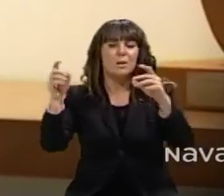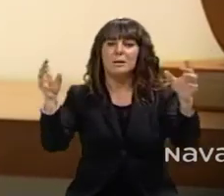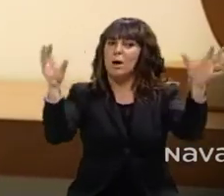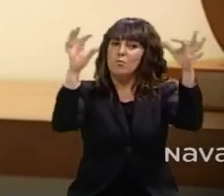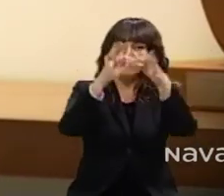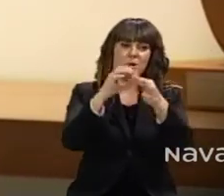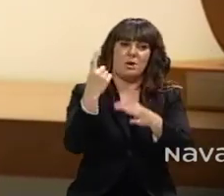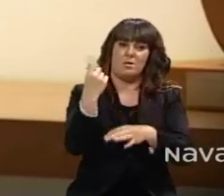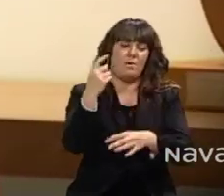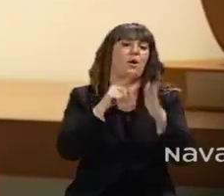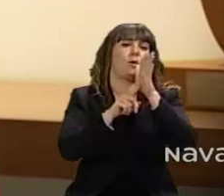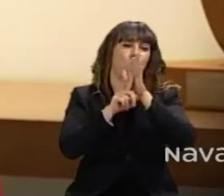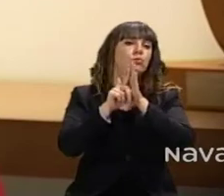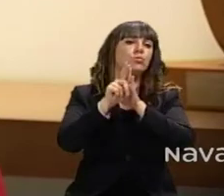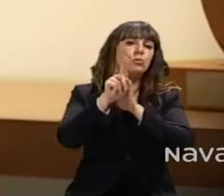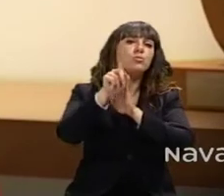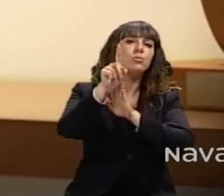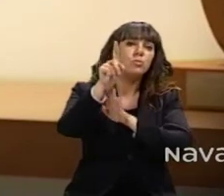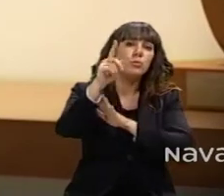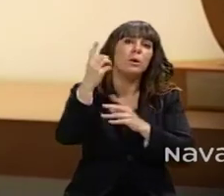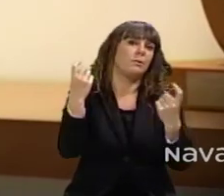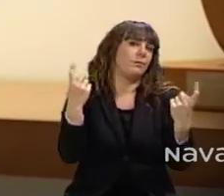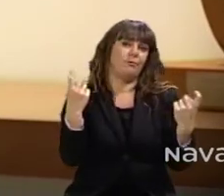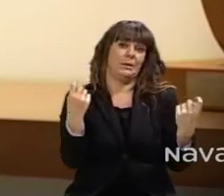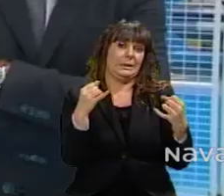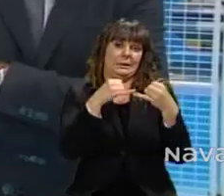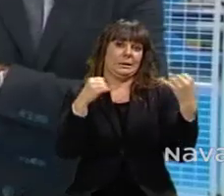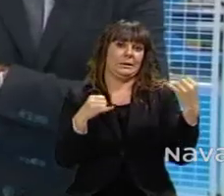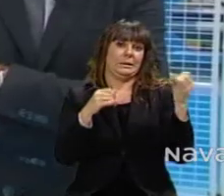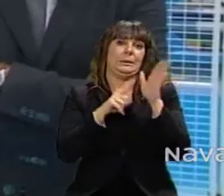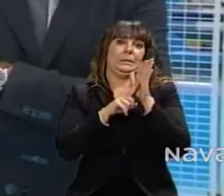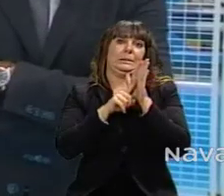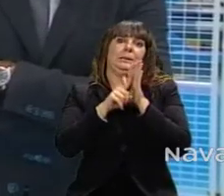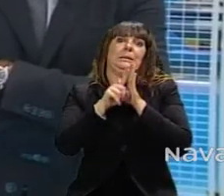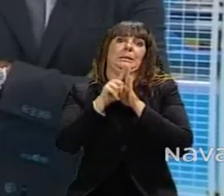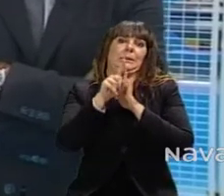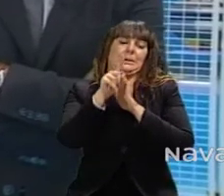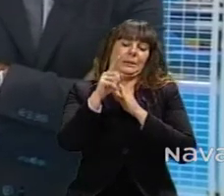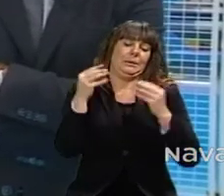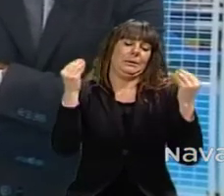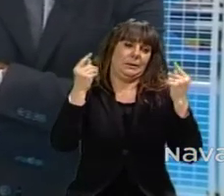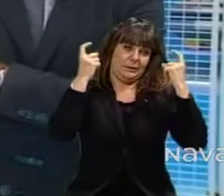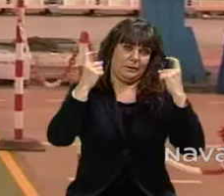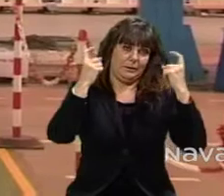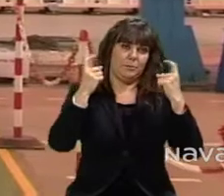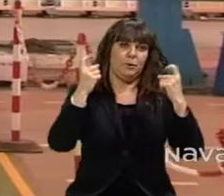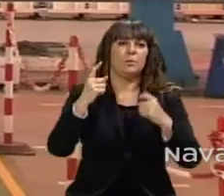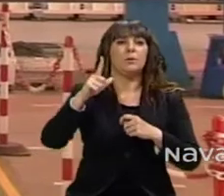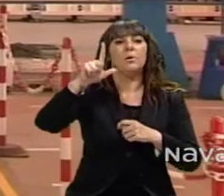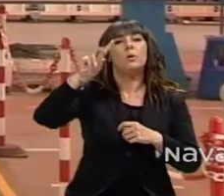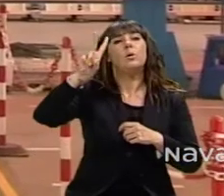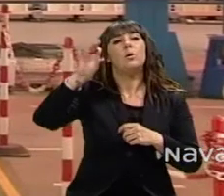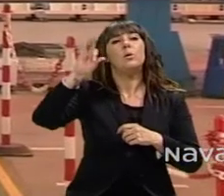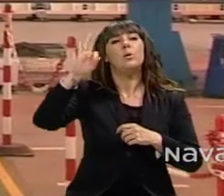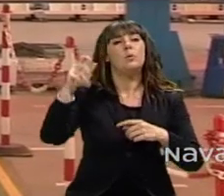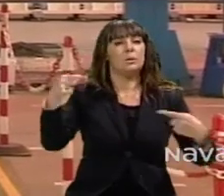fortalecerte mucho más y poder batallar durante esta crisis. Mi nombre es Luis Izco y soy el director general de M. Torres. Las personas